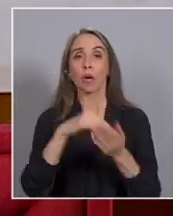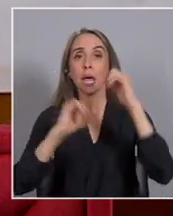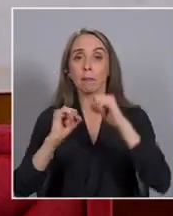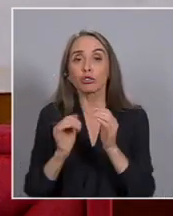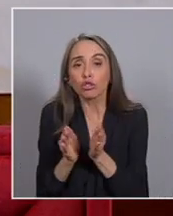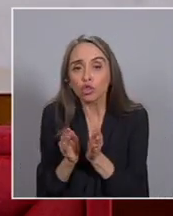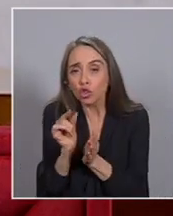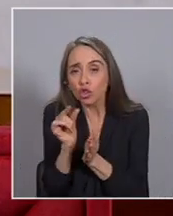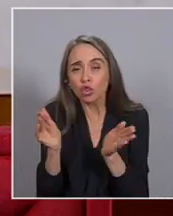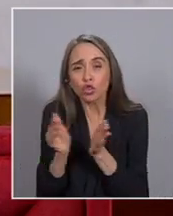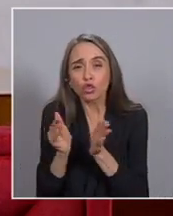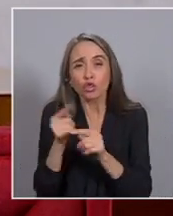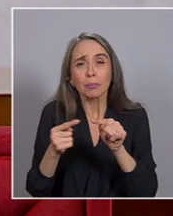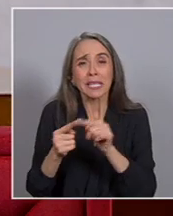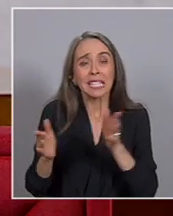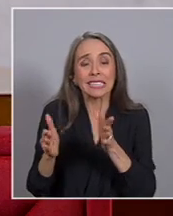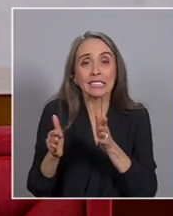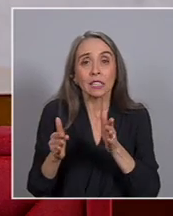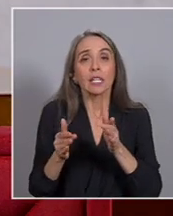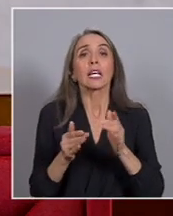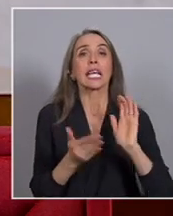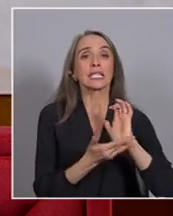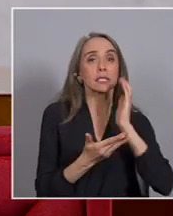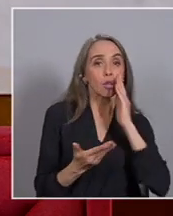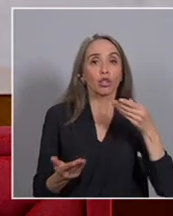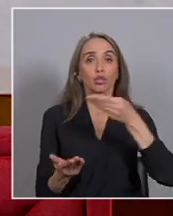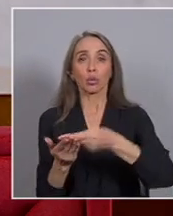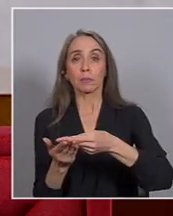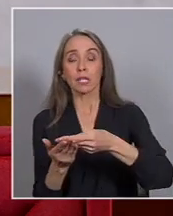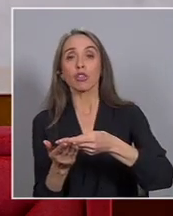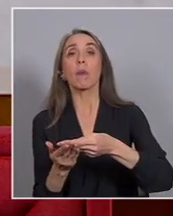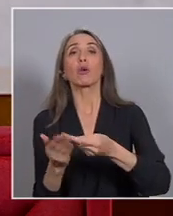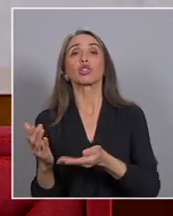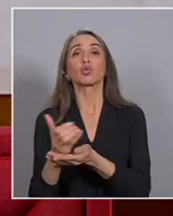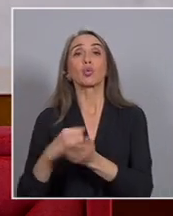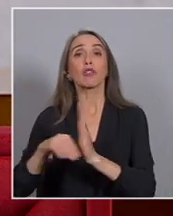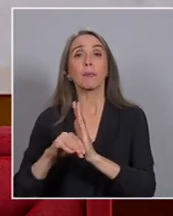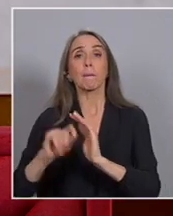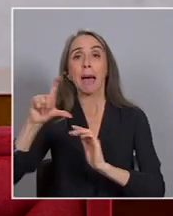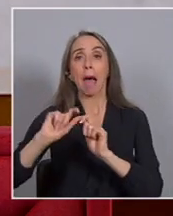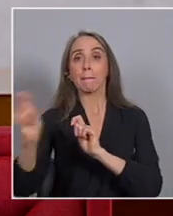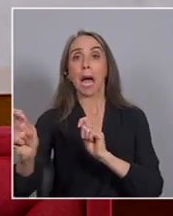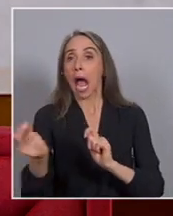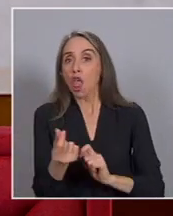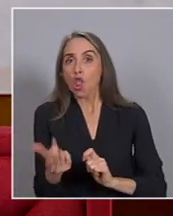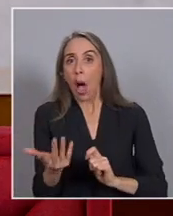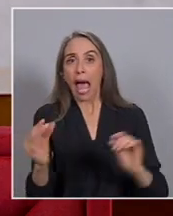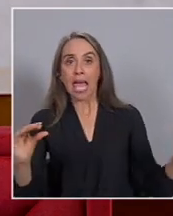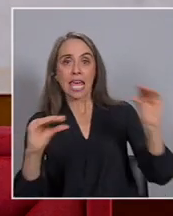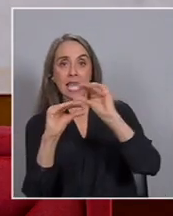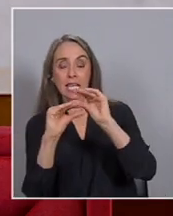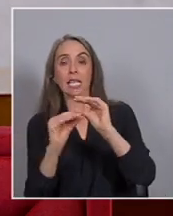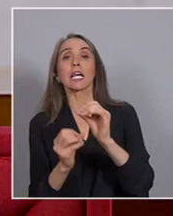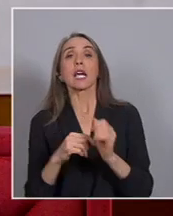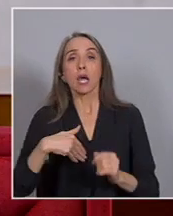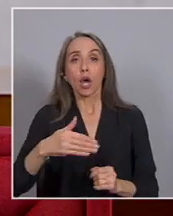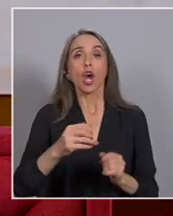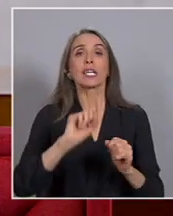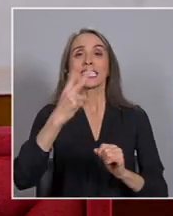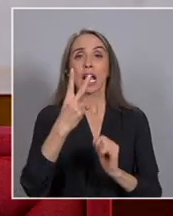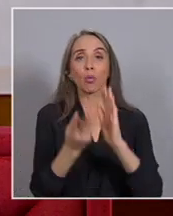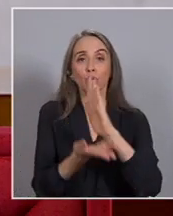menor tamaño, que reciben el subsidio para cubrir el alza del ingreso mínimo, y cuando entre en vigencia la nueva alza